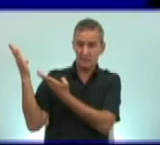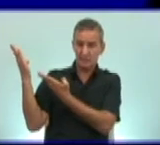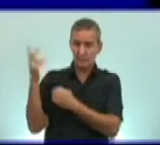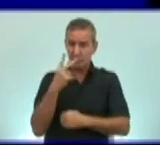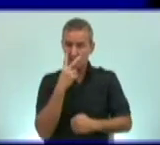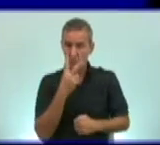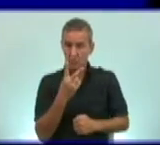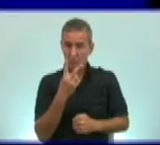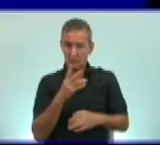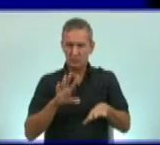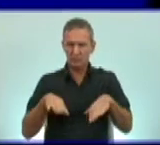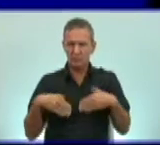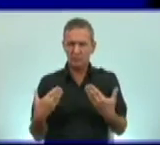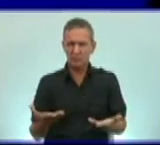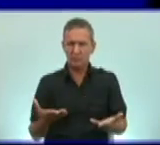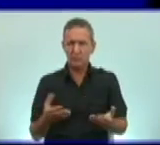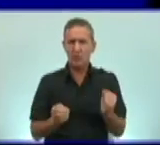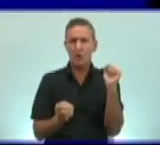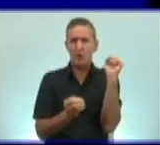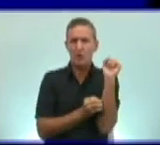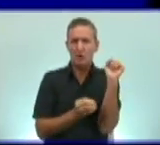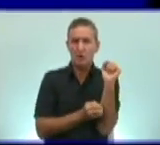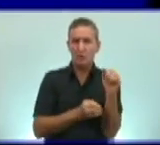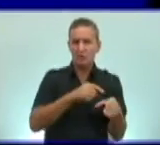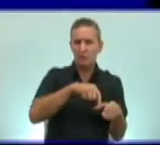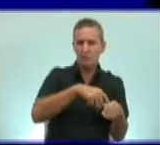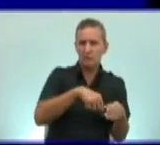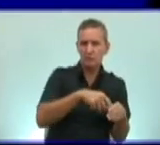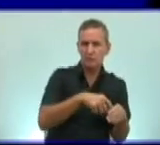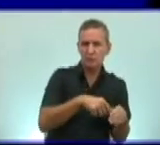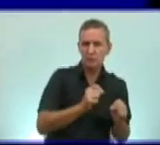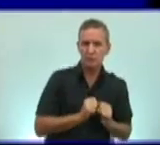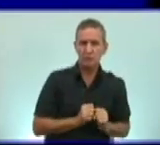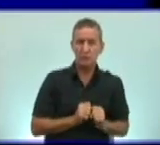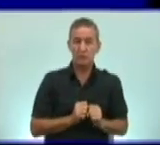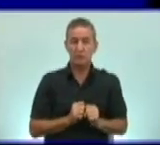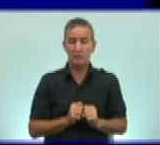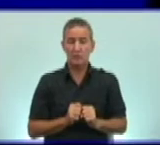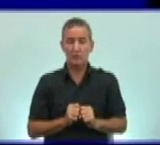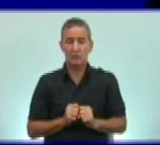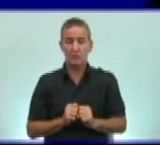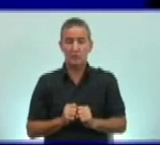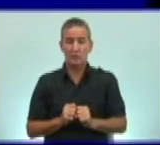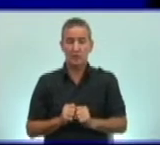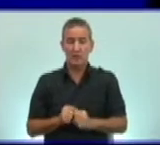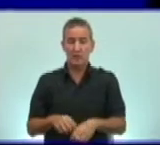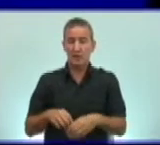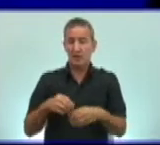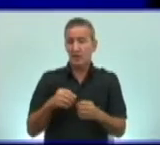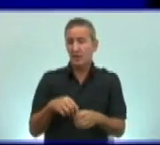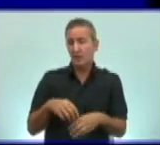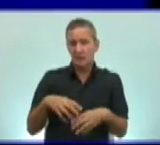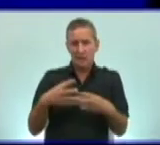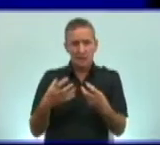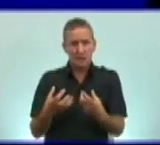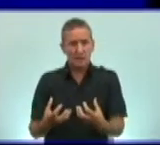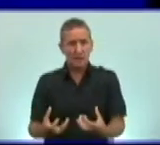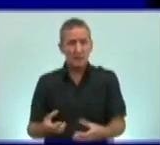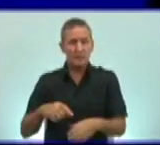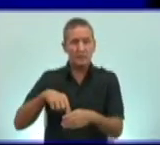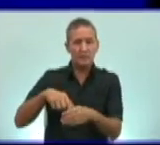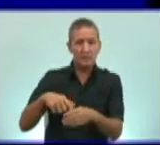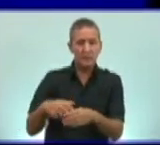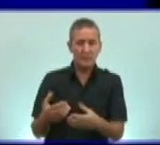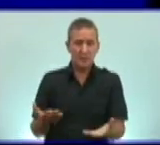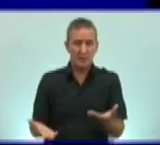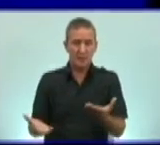Observen cómo en el fuerte y soluble solo los iones, en el débil soluble la molécula acuosa en equilibrio con